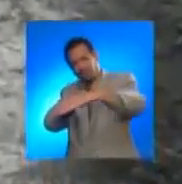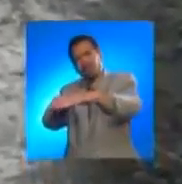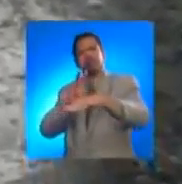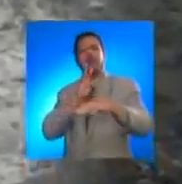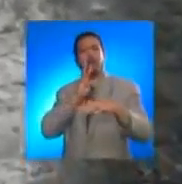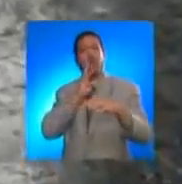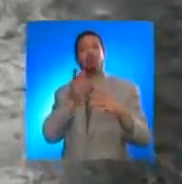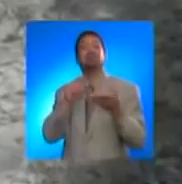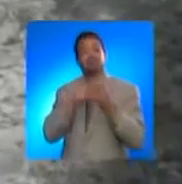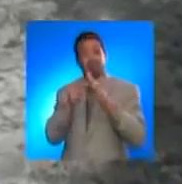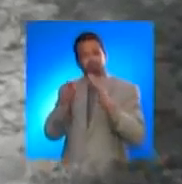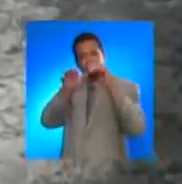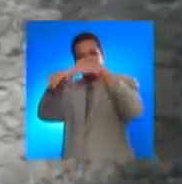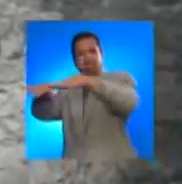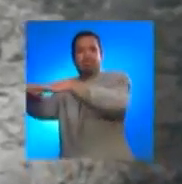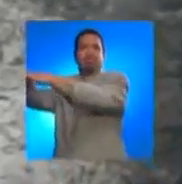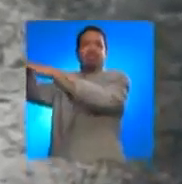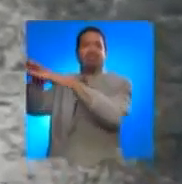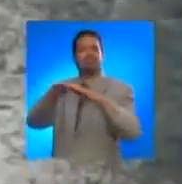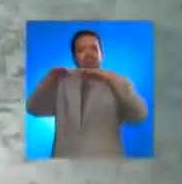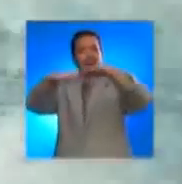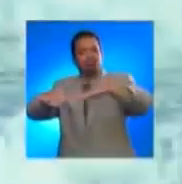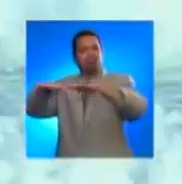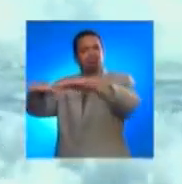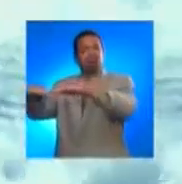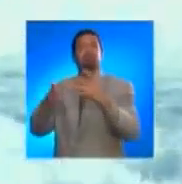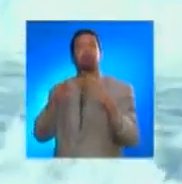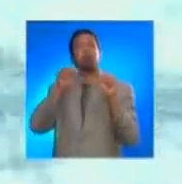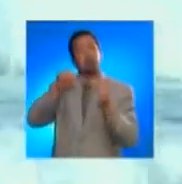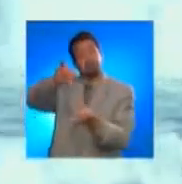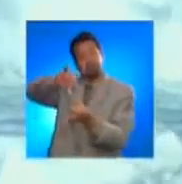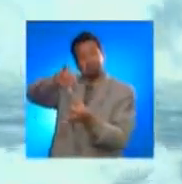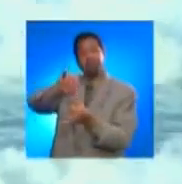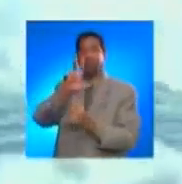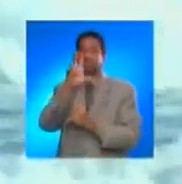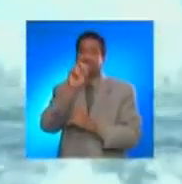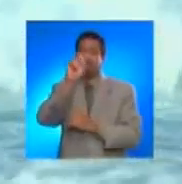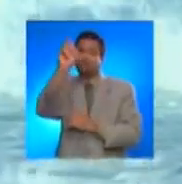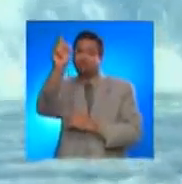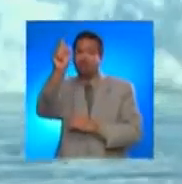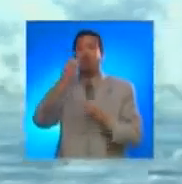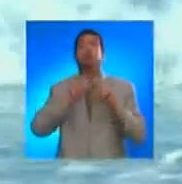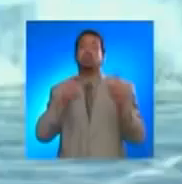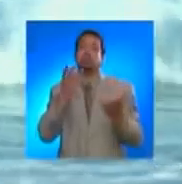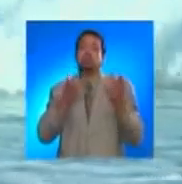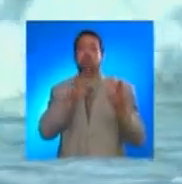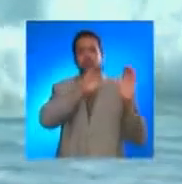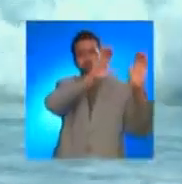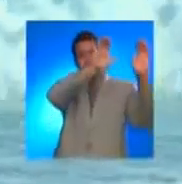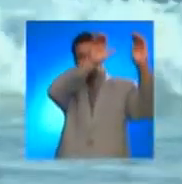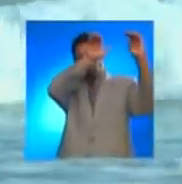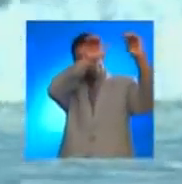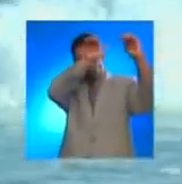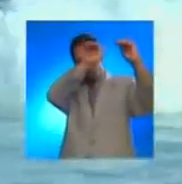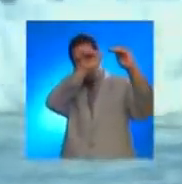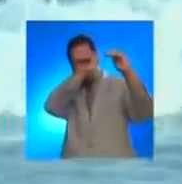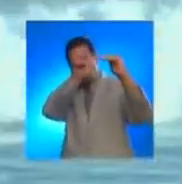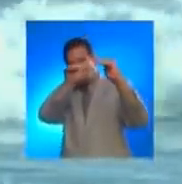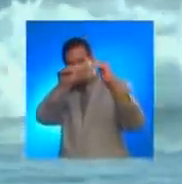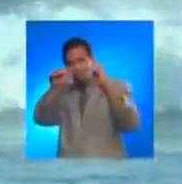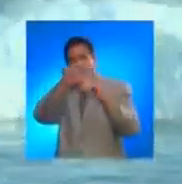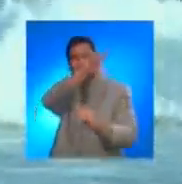más de 10 veces desde 1939. En el caso de erupciones no submarinas, el peligro es debido a volcanes